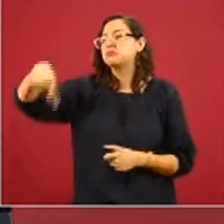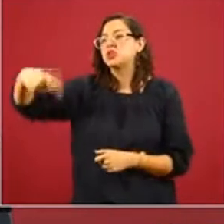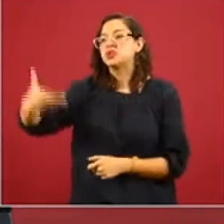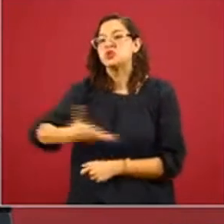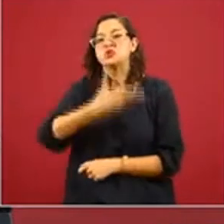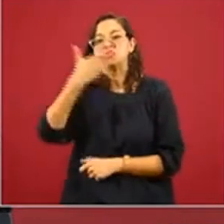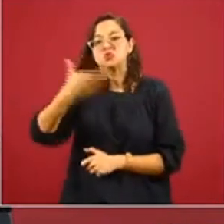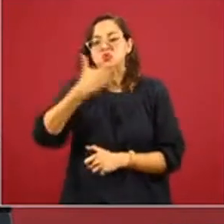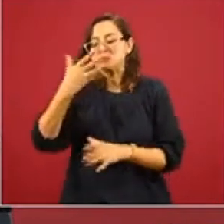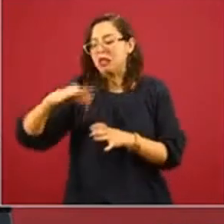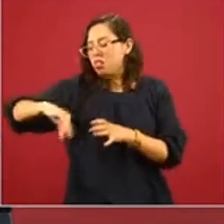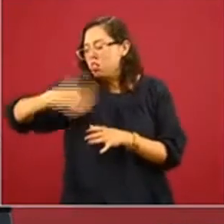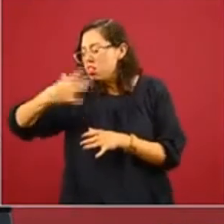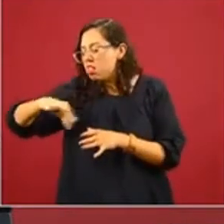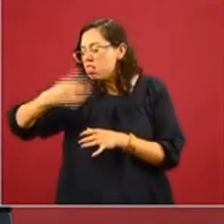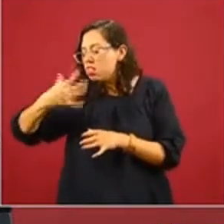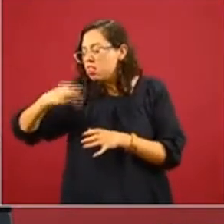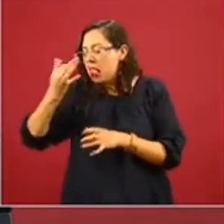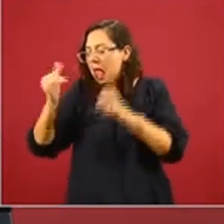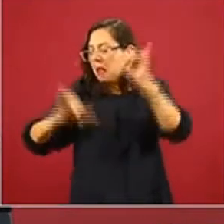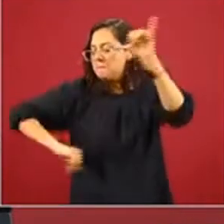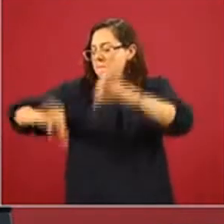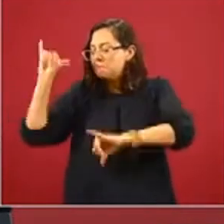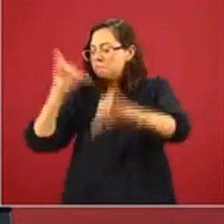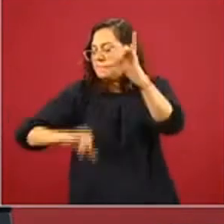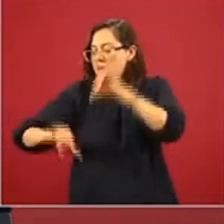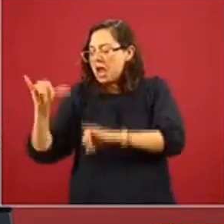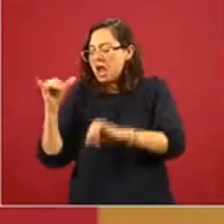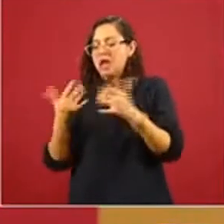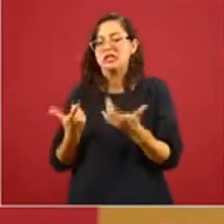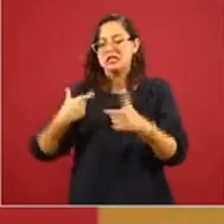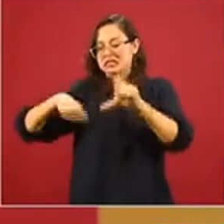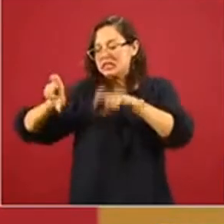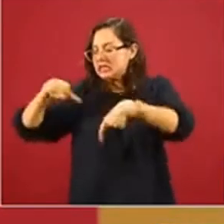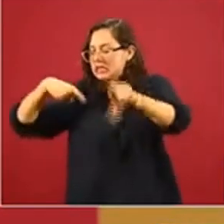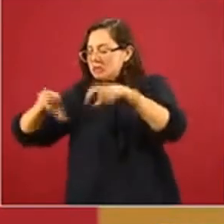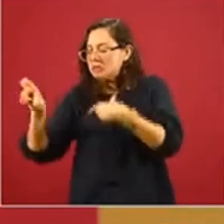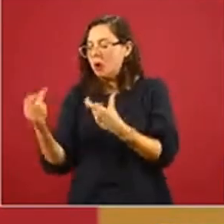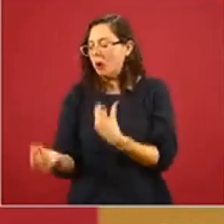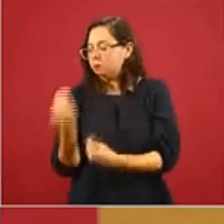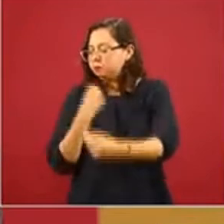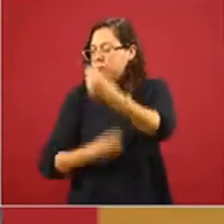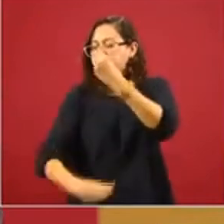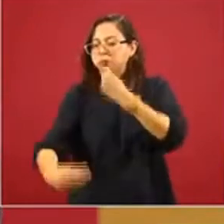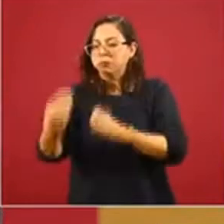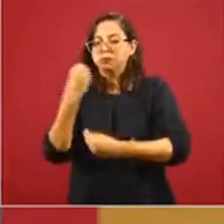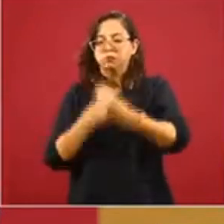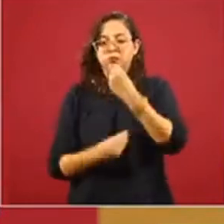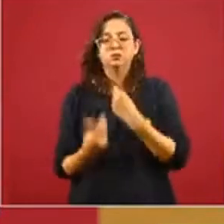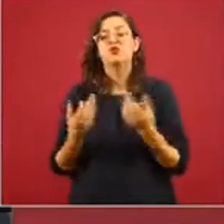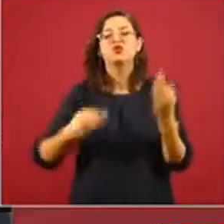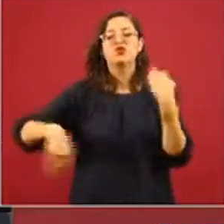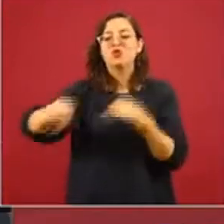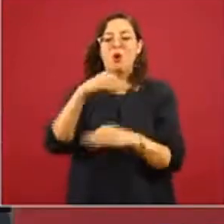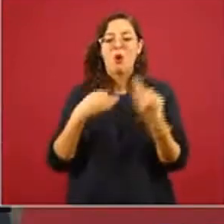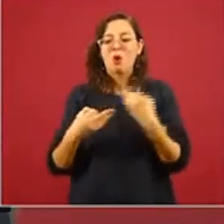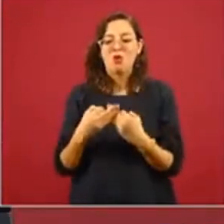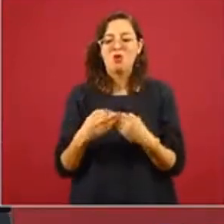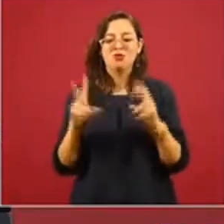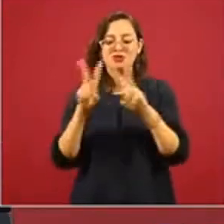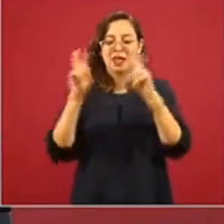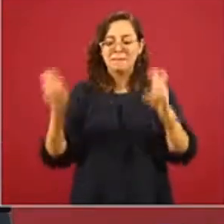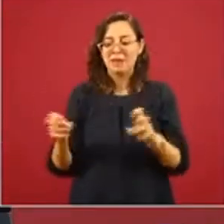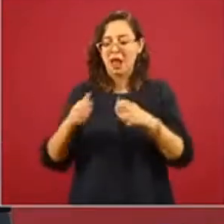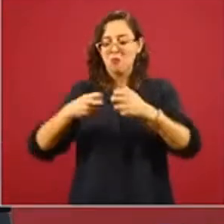productos industrializados, procesados y ultraprocesados. ¿Esto qué quiere decir? Todo lo que viene empaquetado y